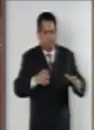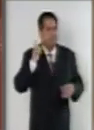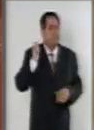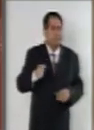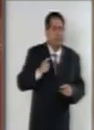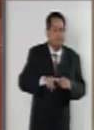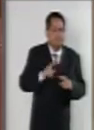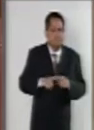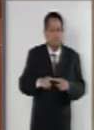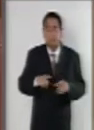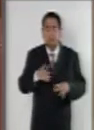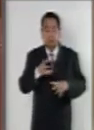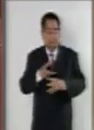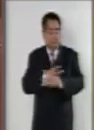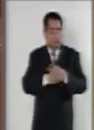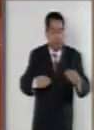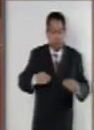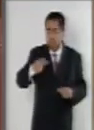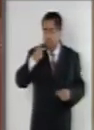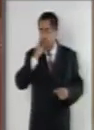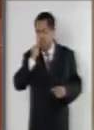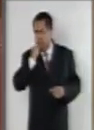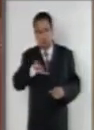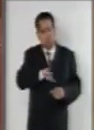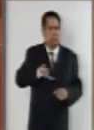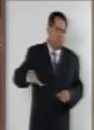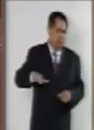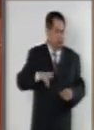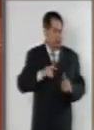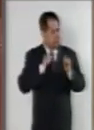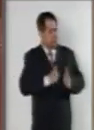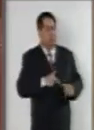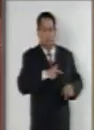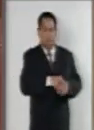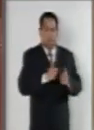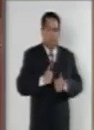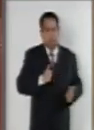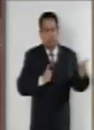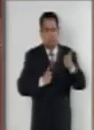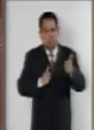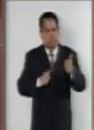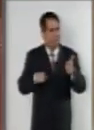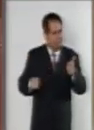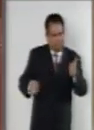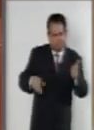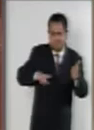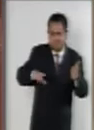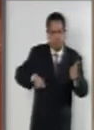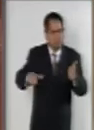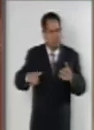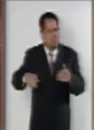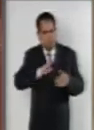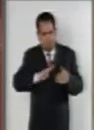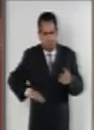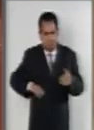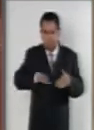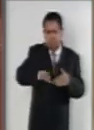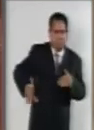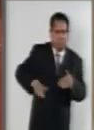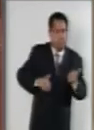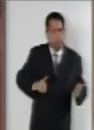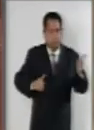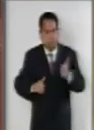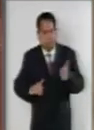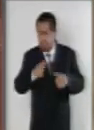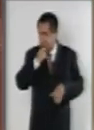decir, sustituir a la autoridad, se superponen a las autoridades municipales. Esto lo dije a